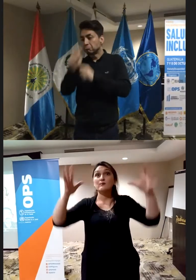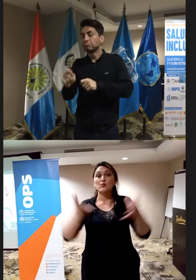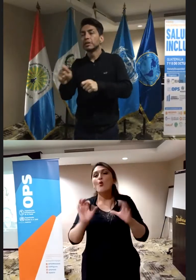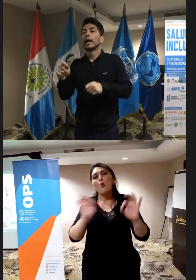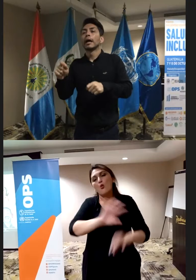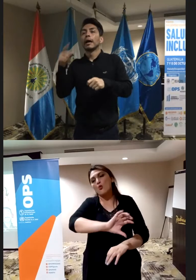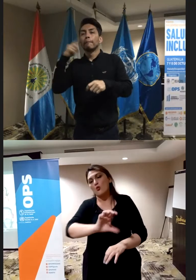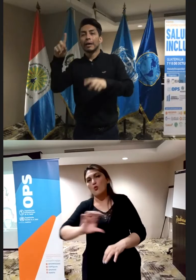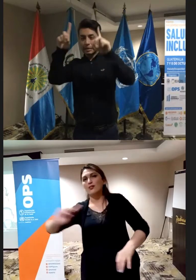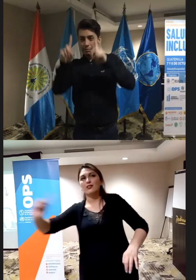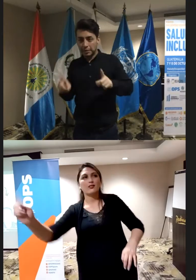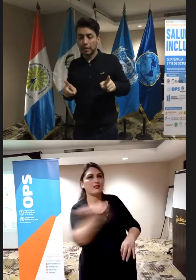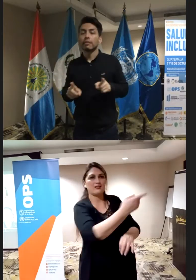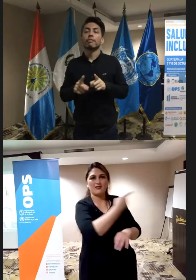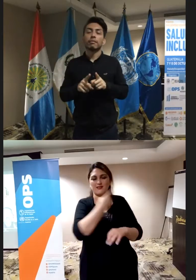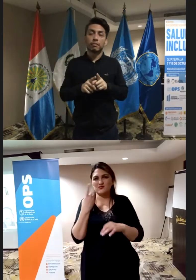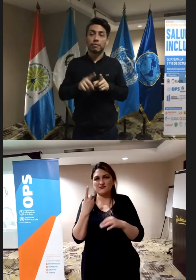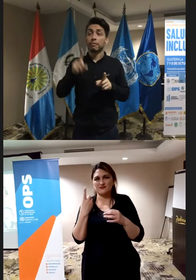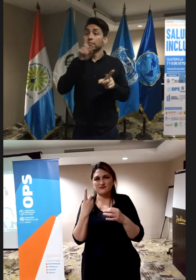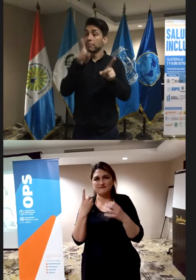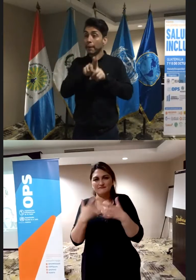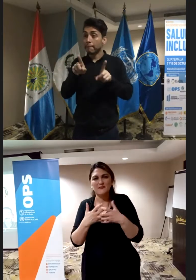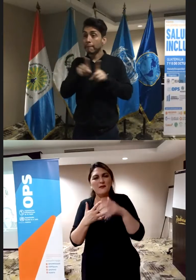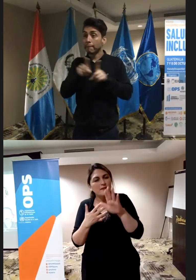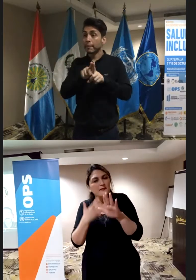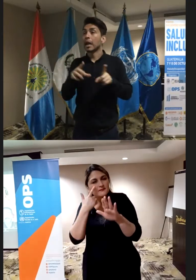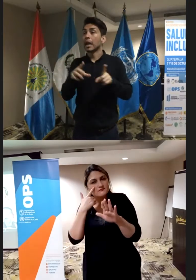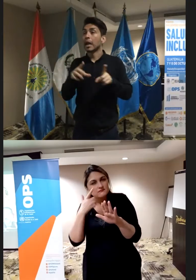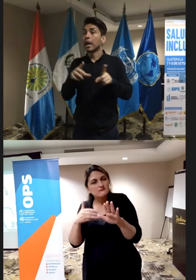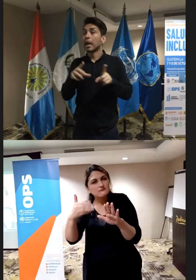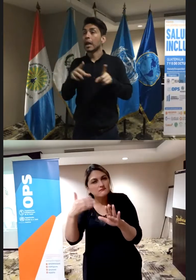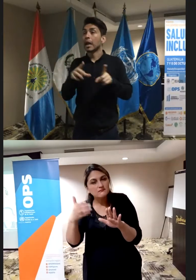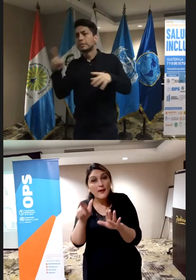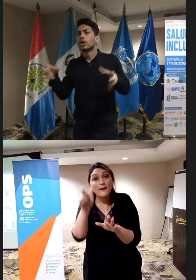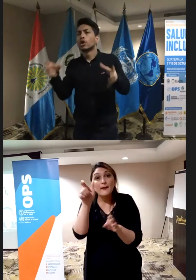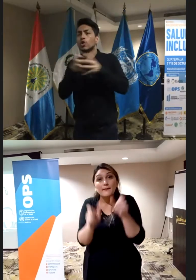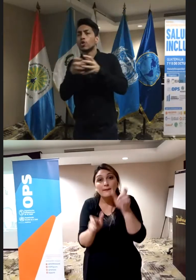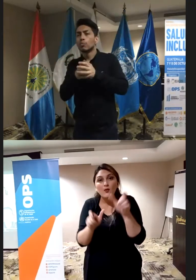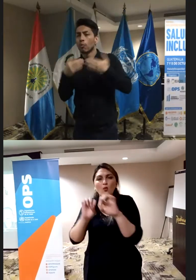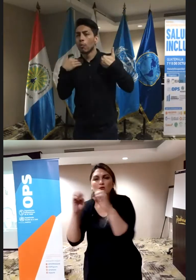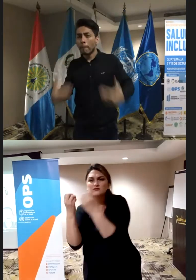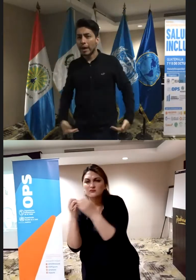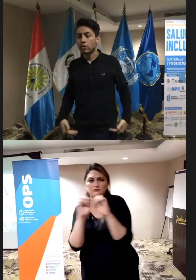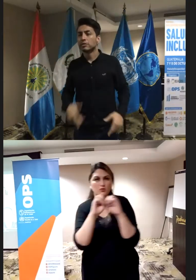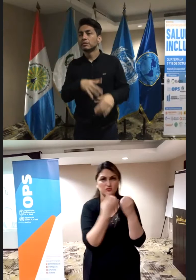Pero adicionalmente, hay más y más actores humanitarios y de desarrollo que están